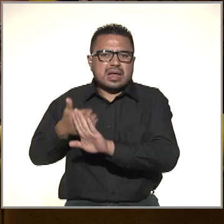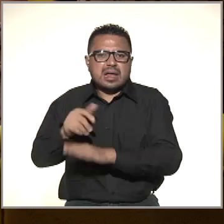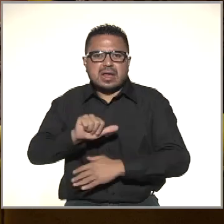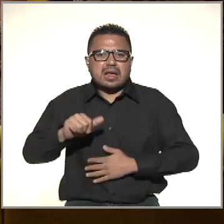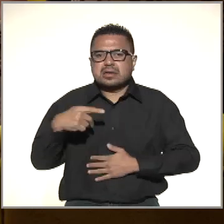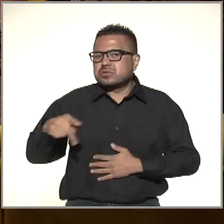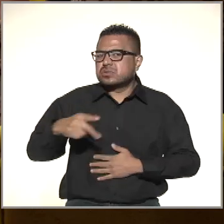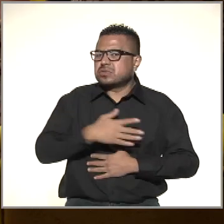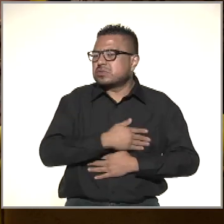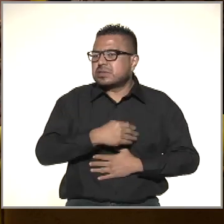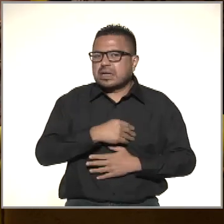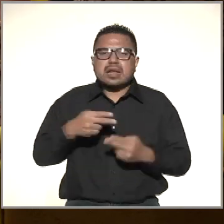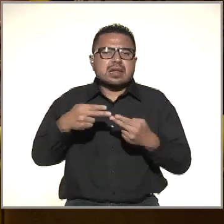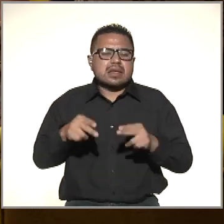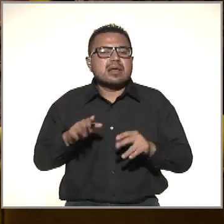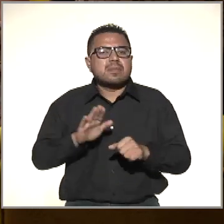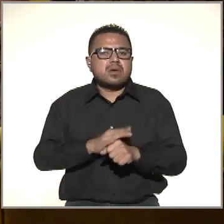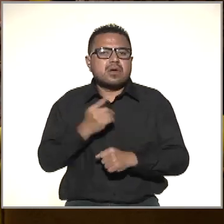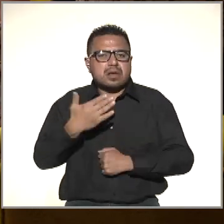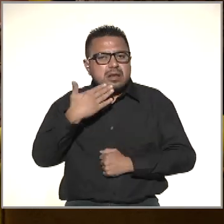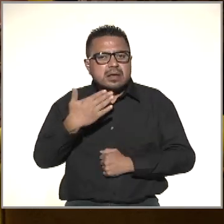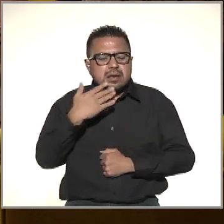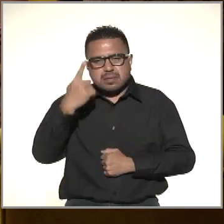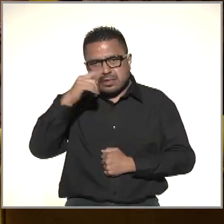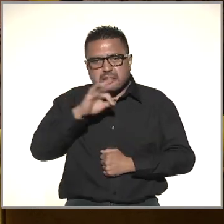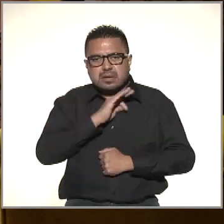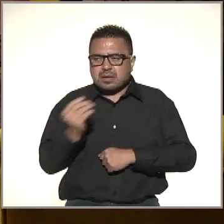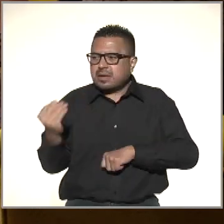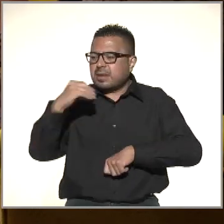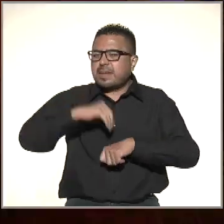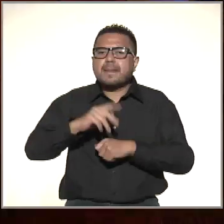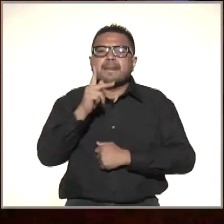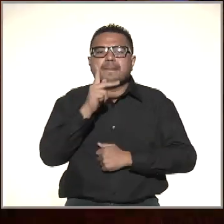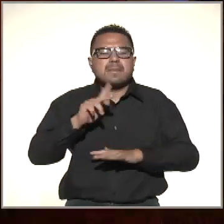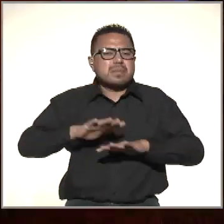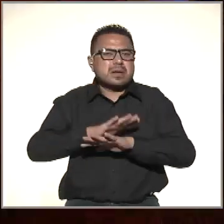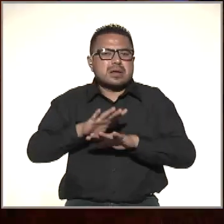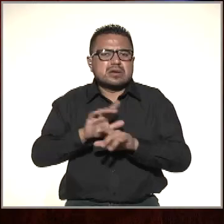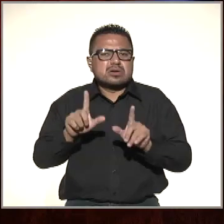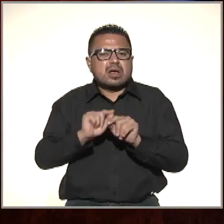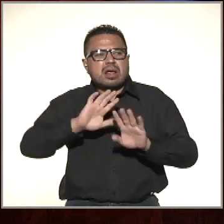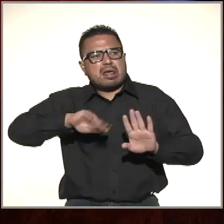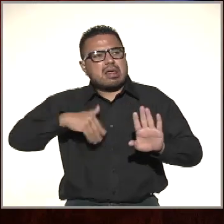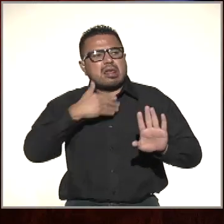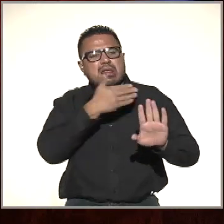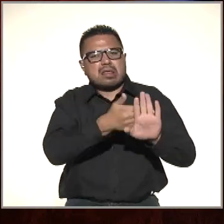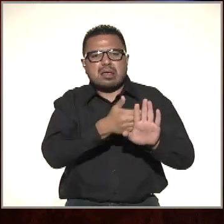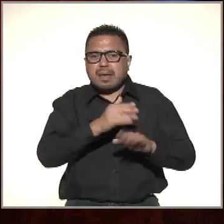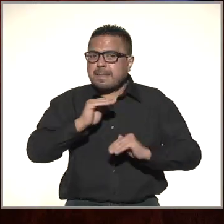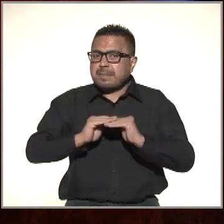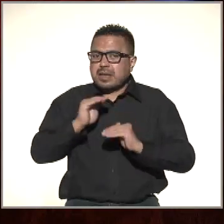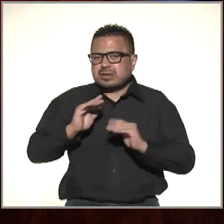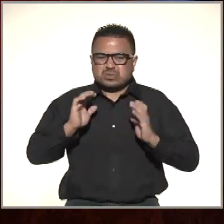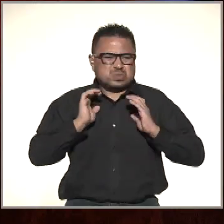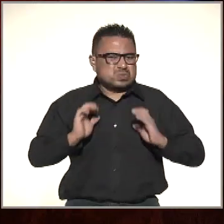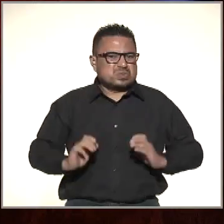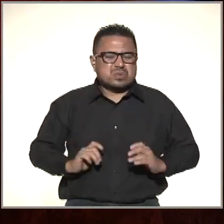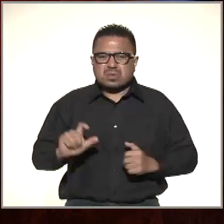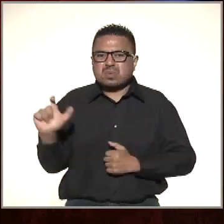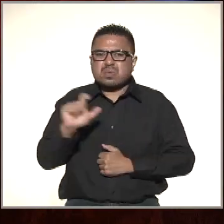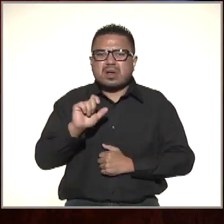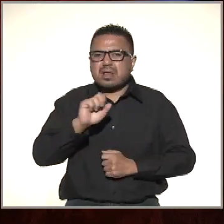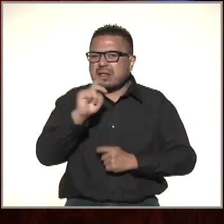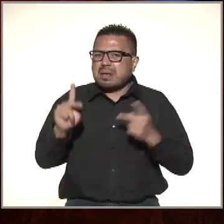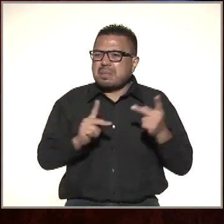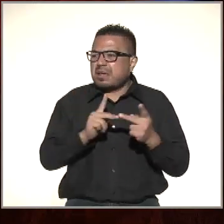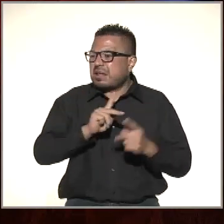sus nietos, porque son sumamente buenos para disfrazar sus palabras y solo herir. Y más sobre su físico, más cuando nadie es perfecto